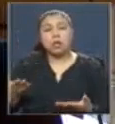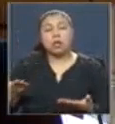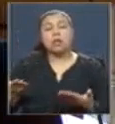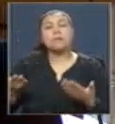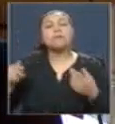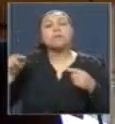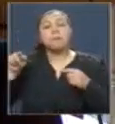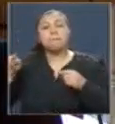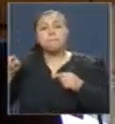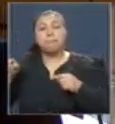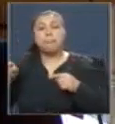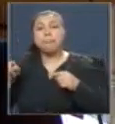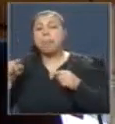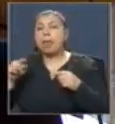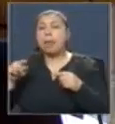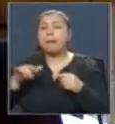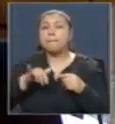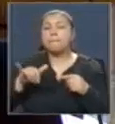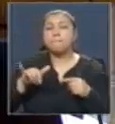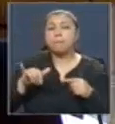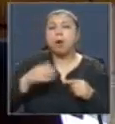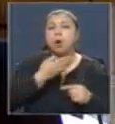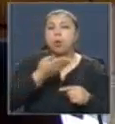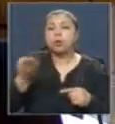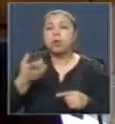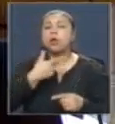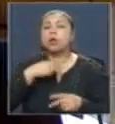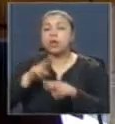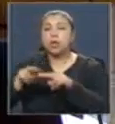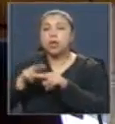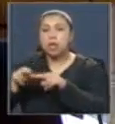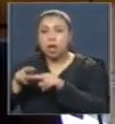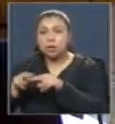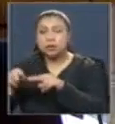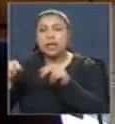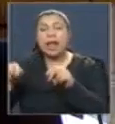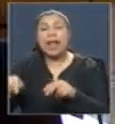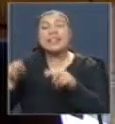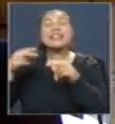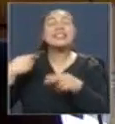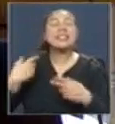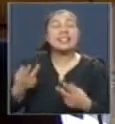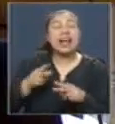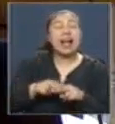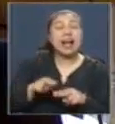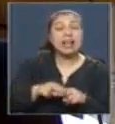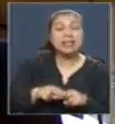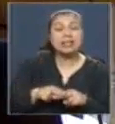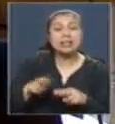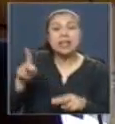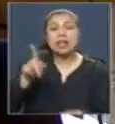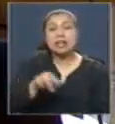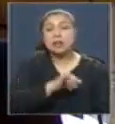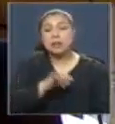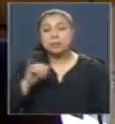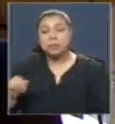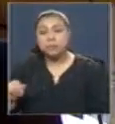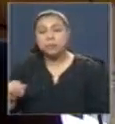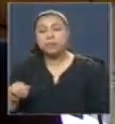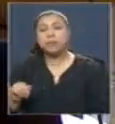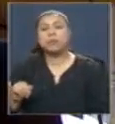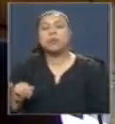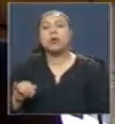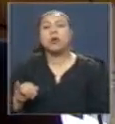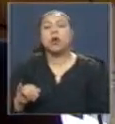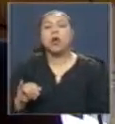hecho equivalentes y ustedes lo que quieren hacer es hacer del Servicio de Impuestos Internos